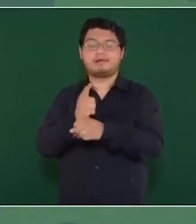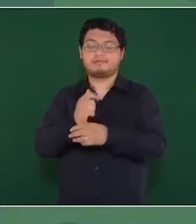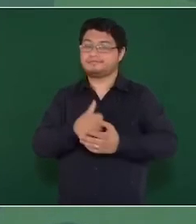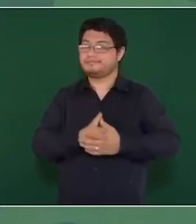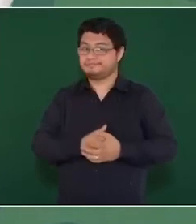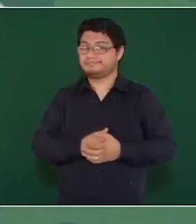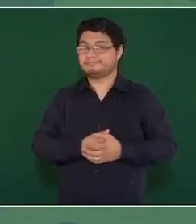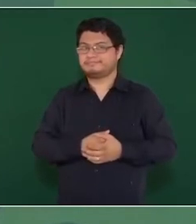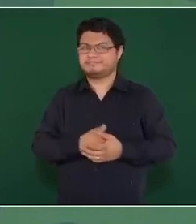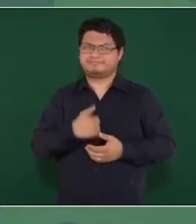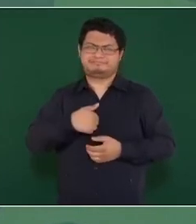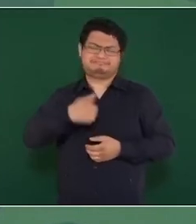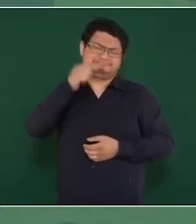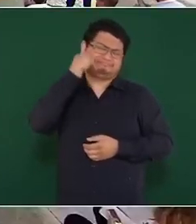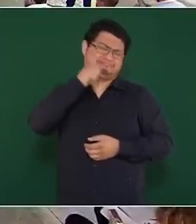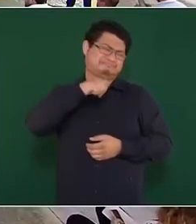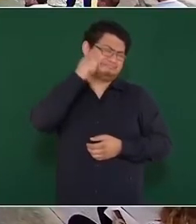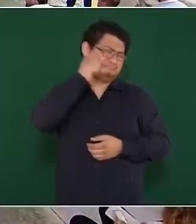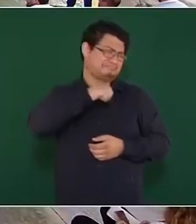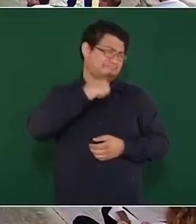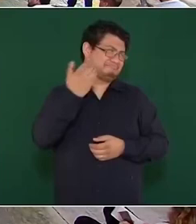Siempre los padecí.